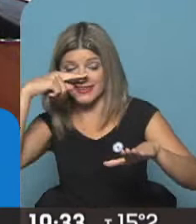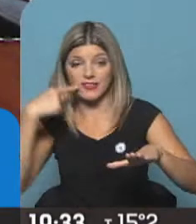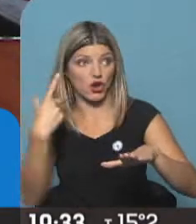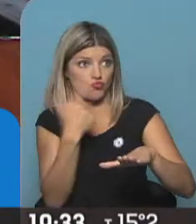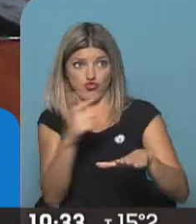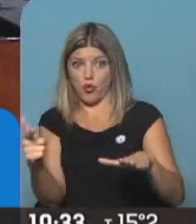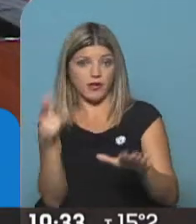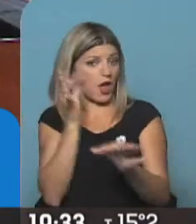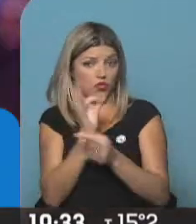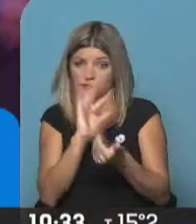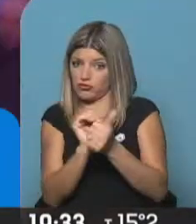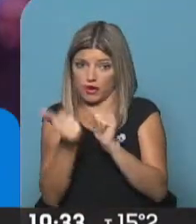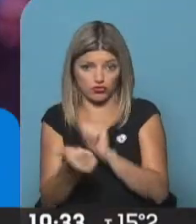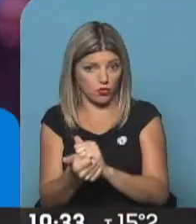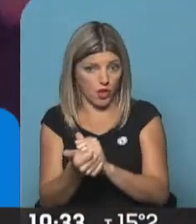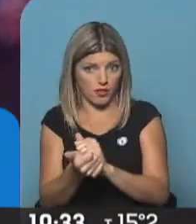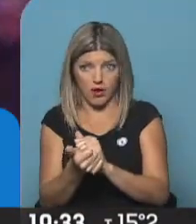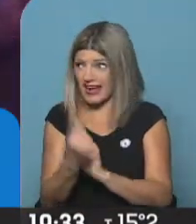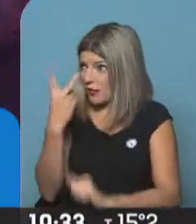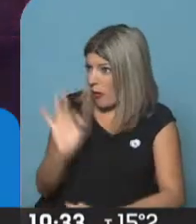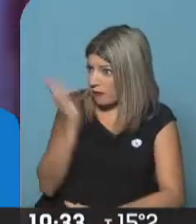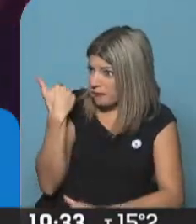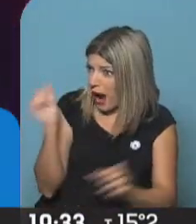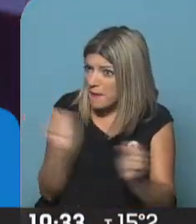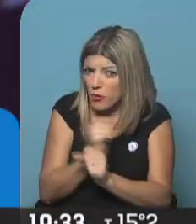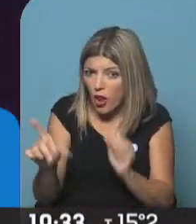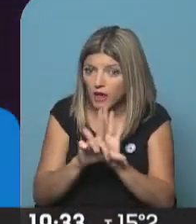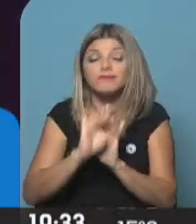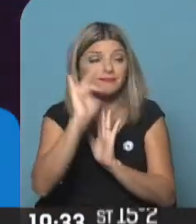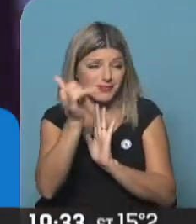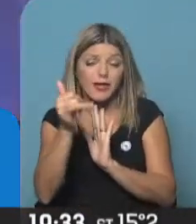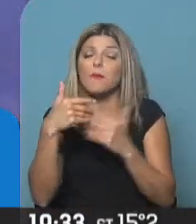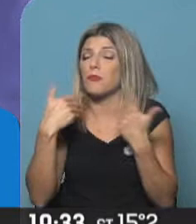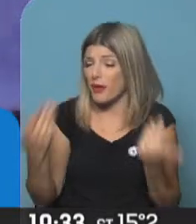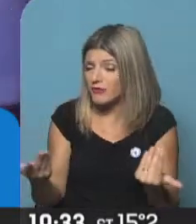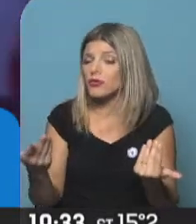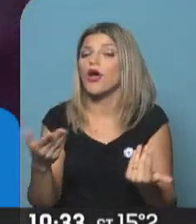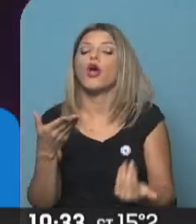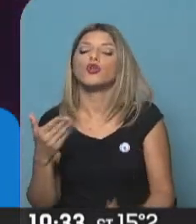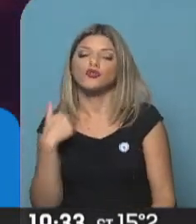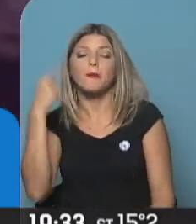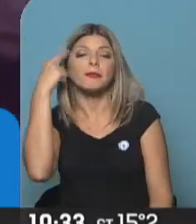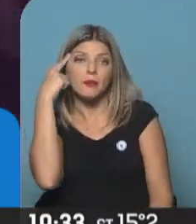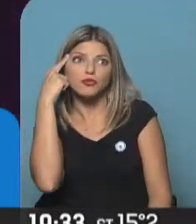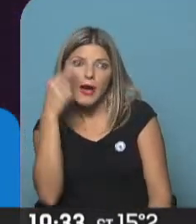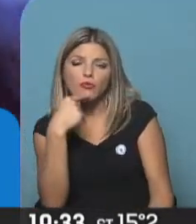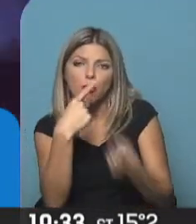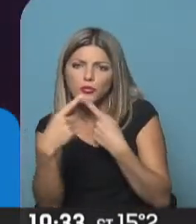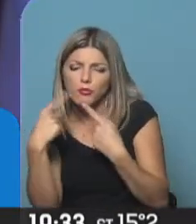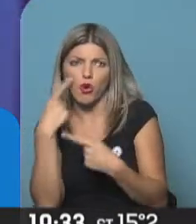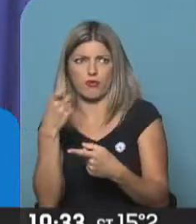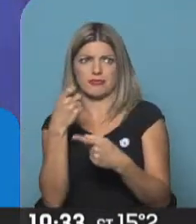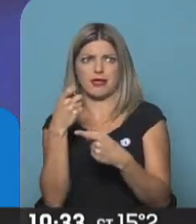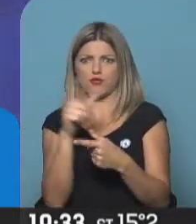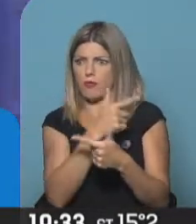exacto y entonces esto quiere decir que no está ahí dando realmente por eso es que tomamos ese diagnóstico para trabajar